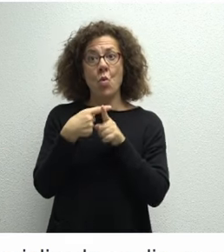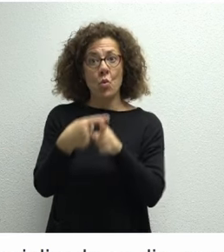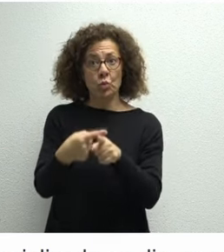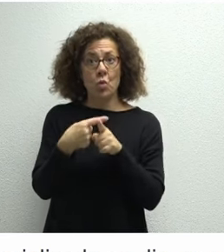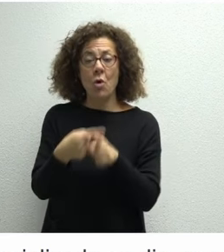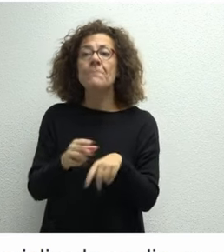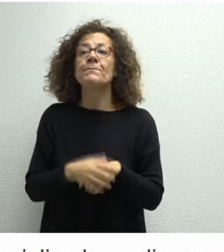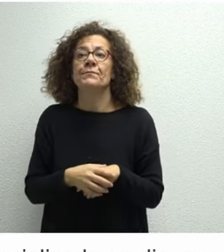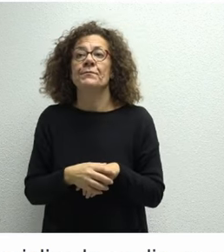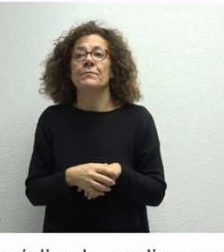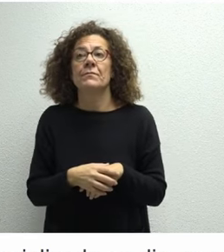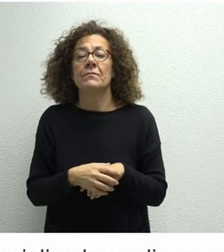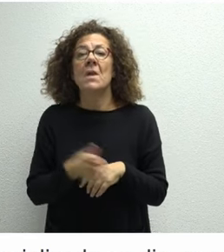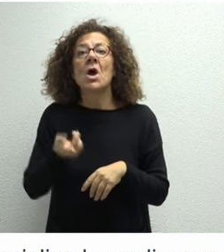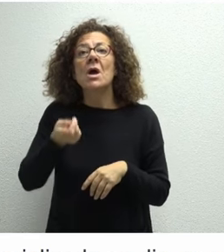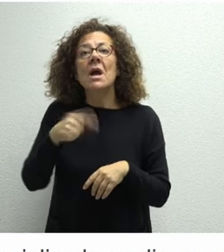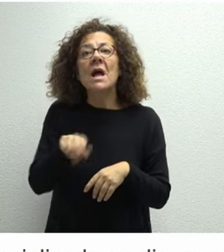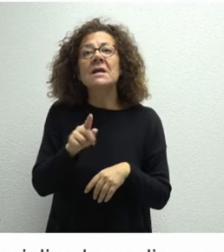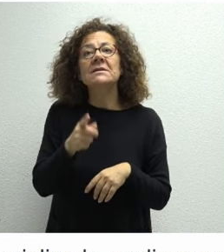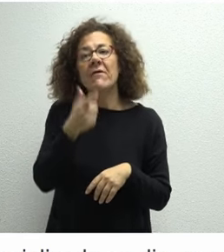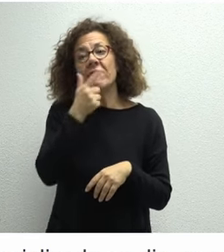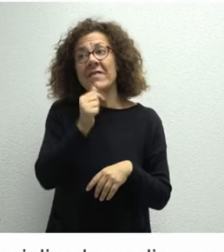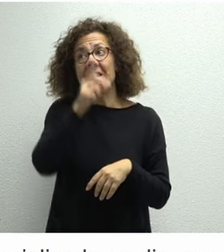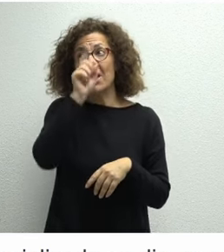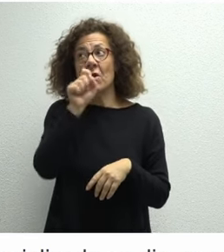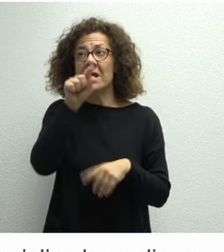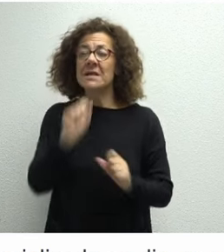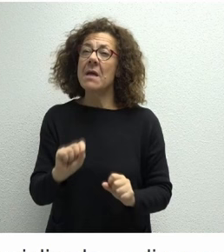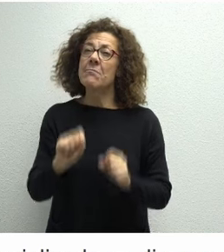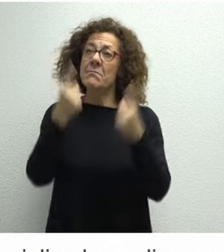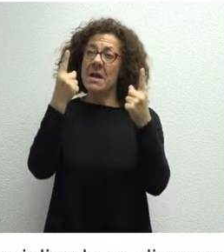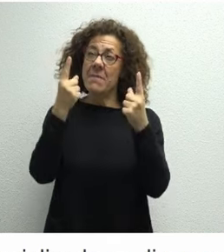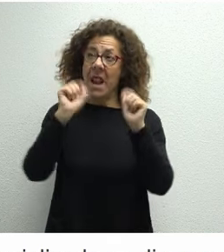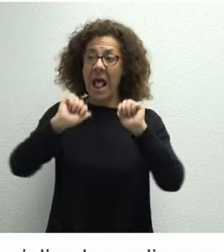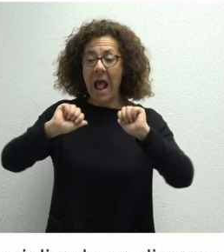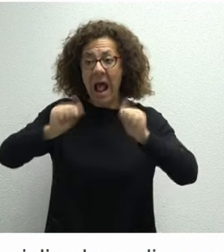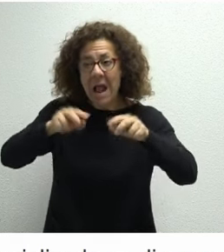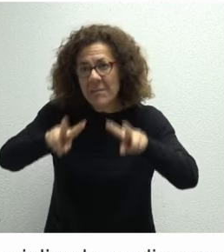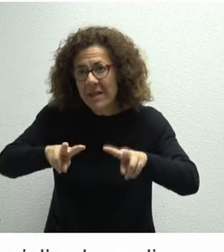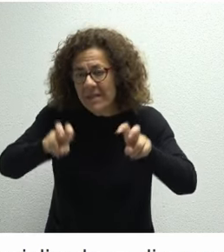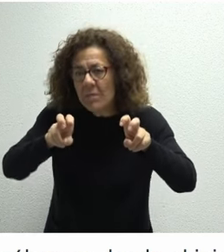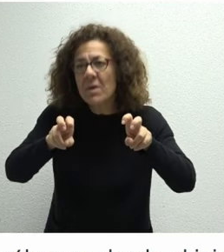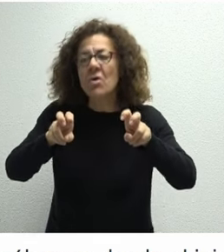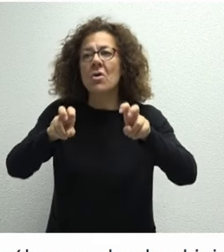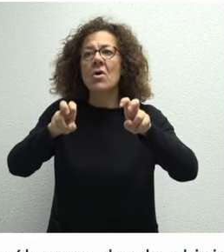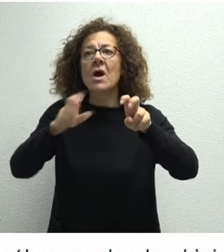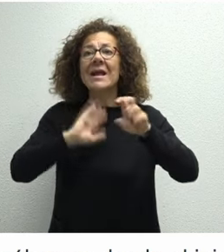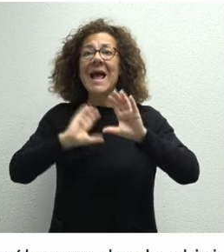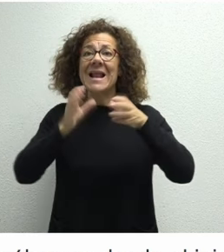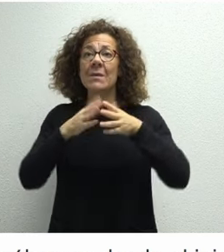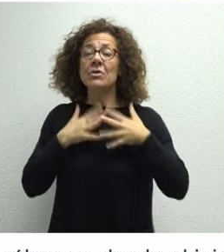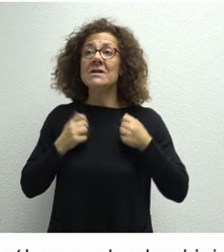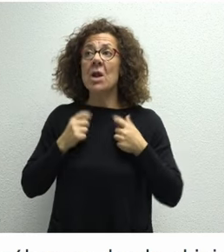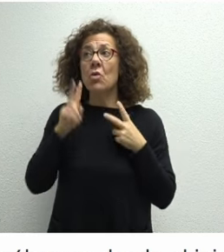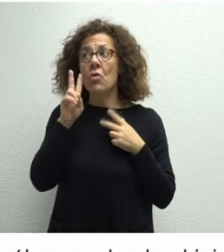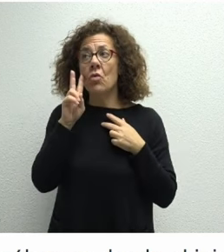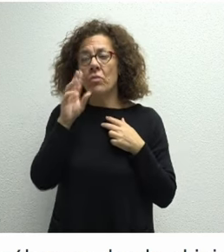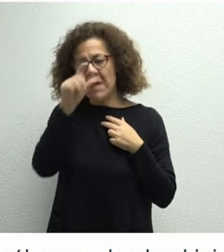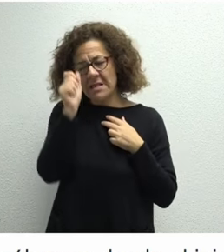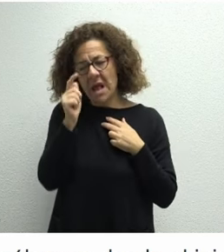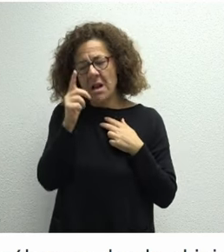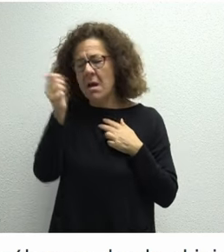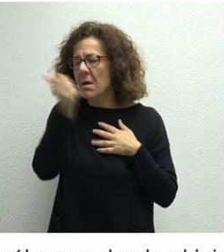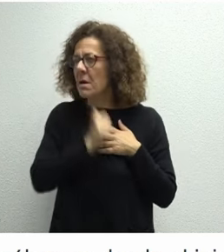eh nos resulta fácil recordar ese primer año ese inicio en el que al equipo de Salud Mental Santa paciencia tuvieron con